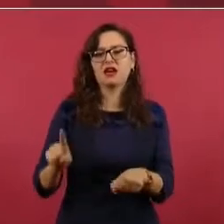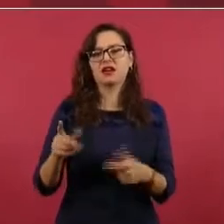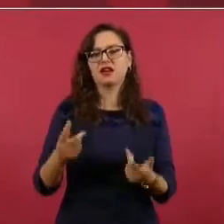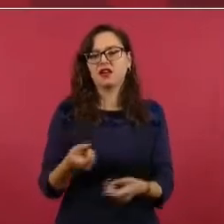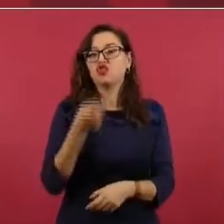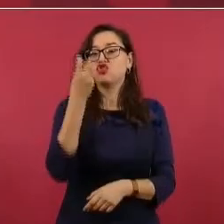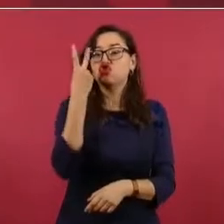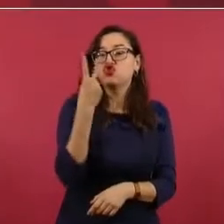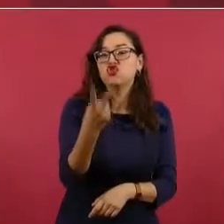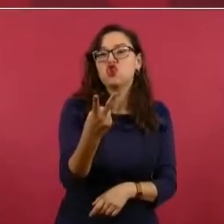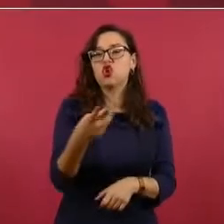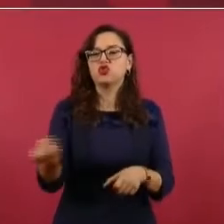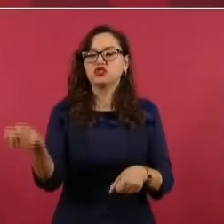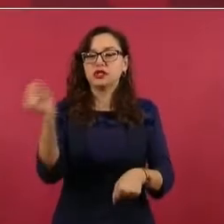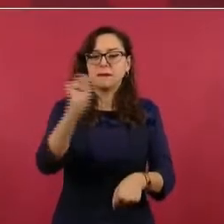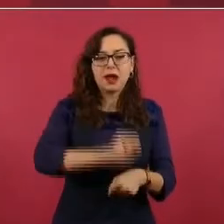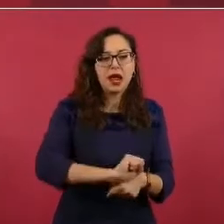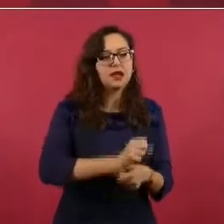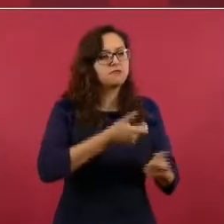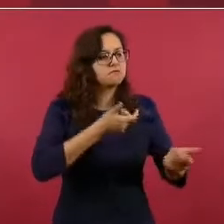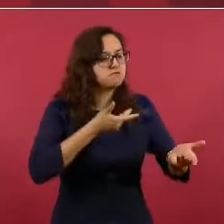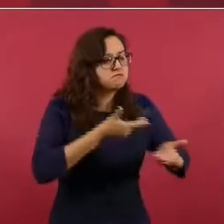2 semanas a atenderlos,